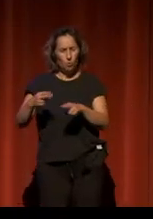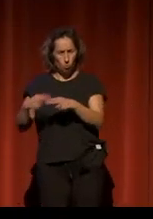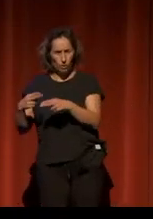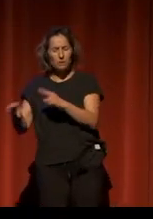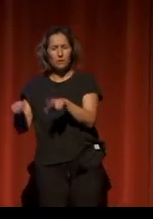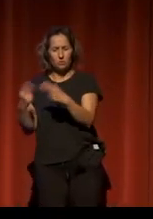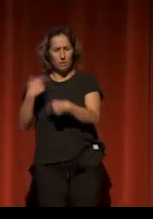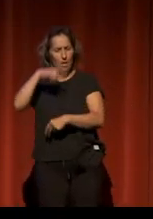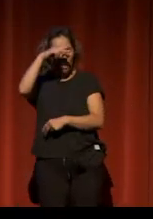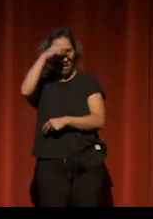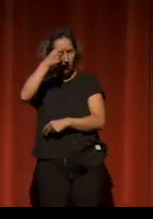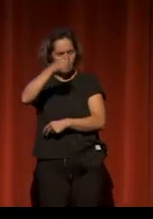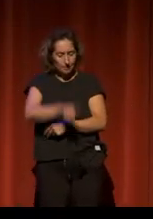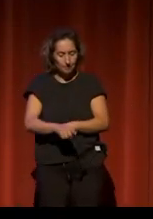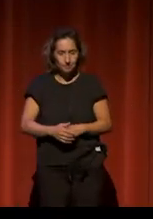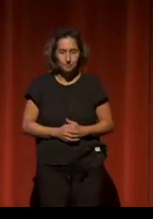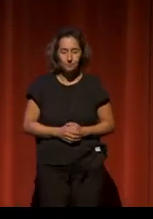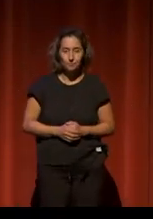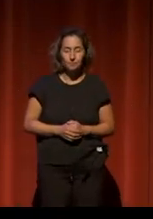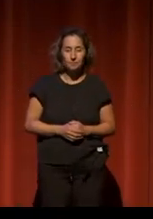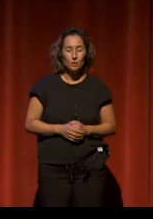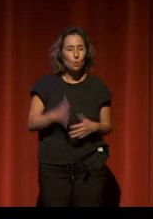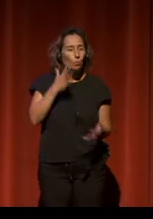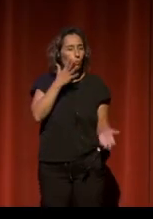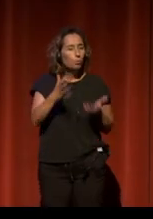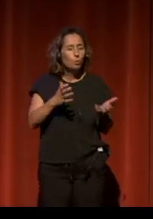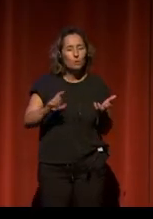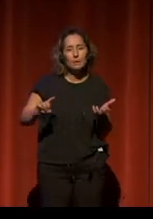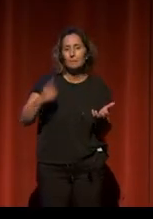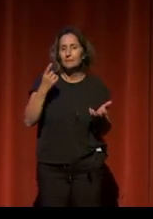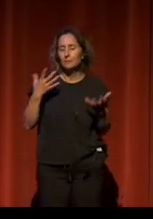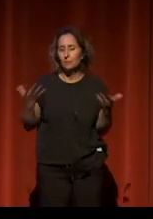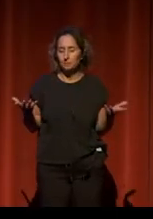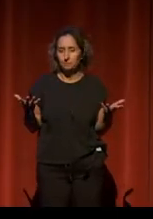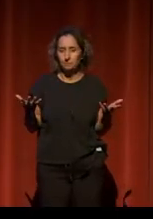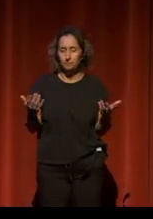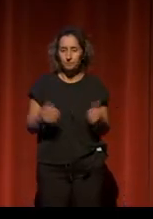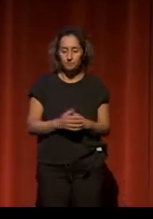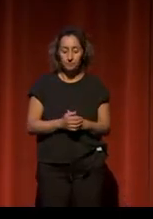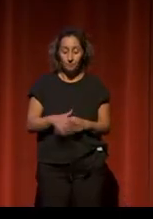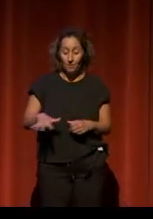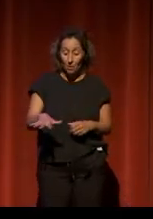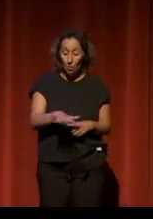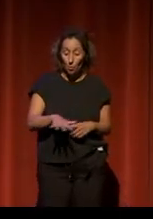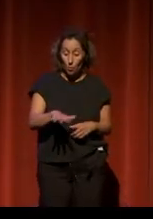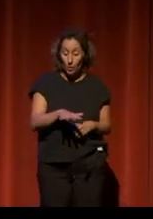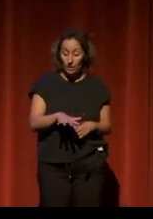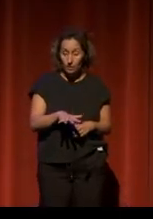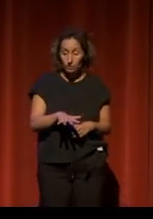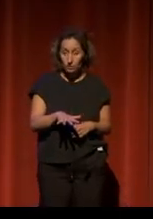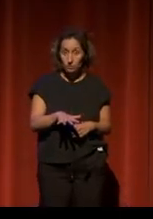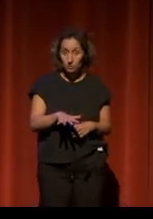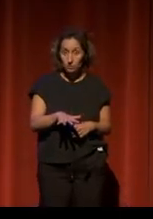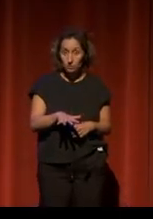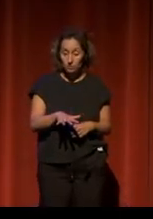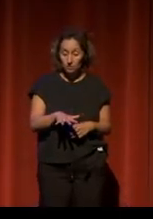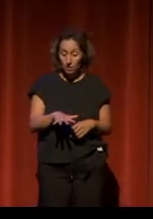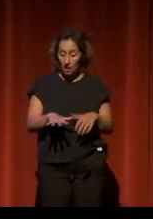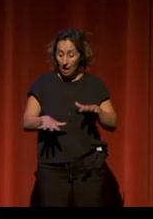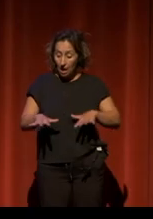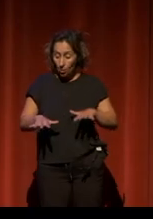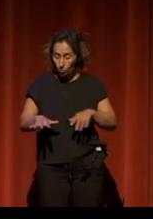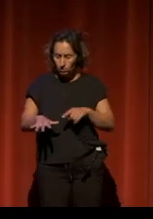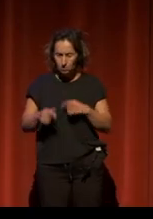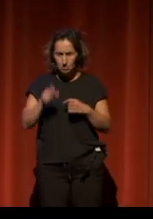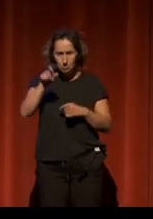y lo que llama la atención es que eh Hay barrios donde mueren hasta ocho veces más personas que en